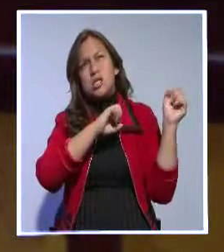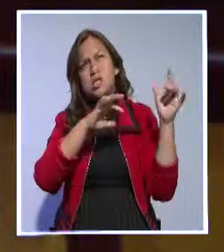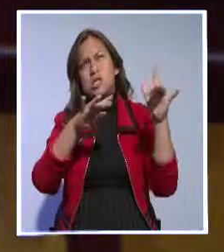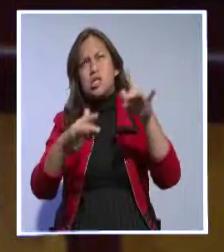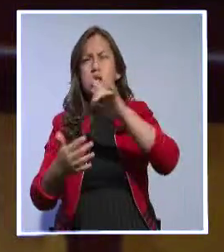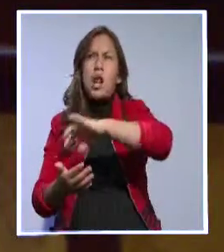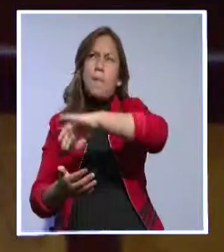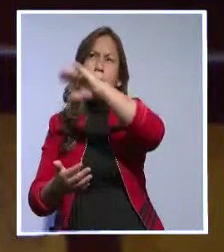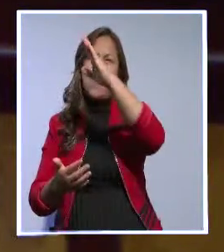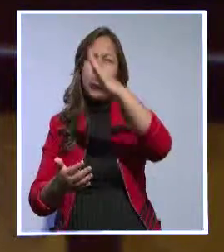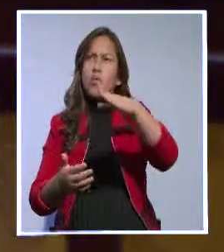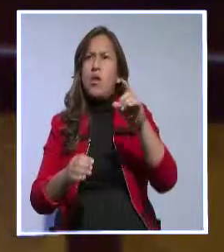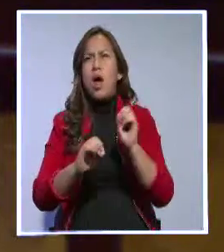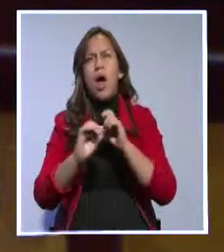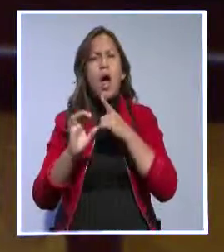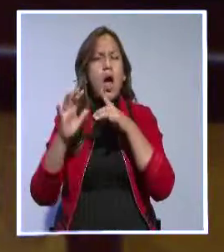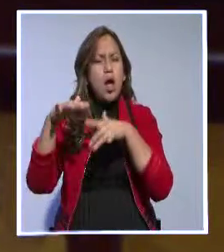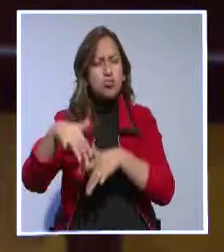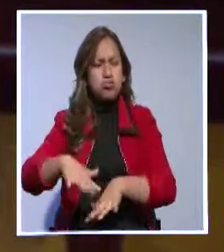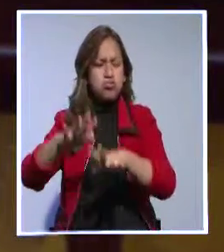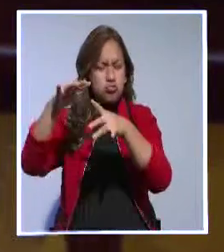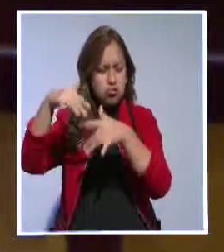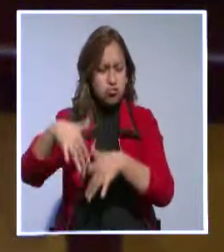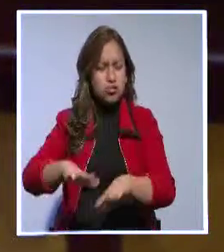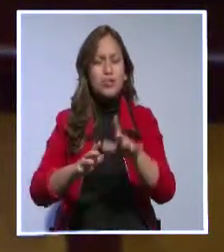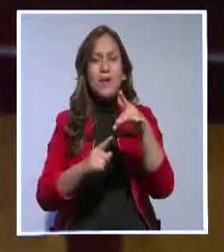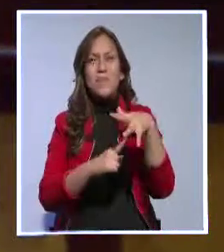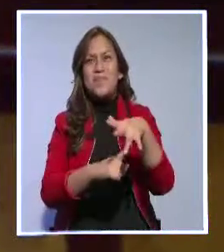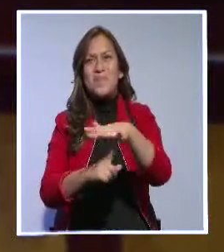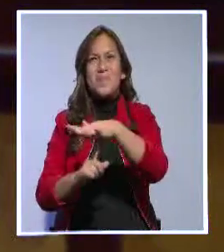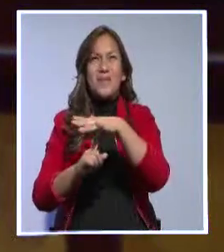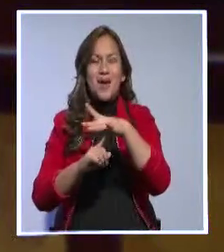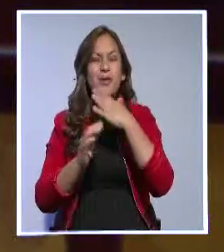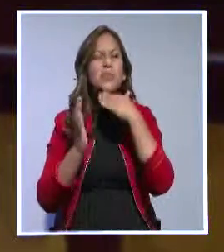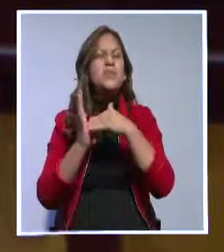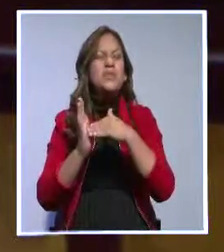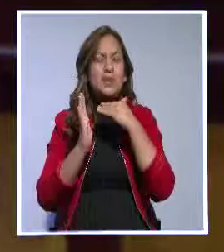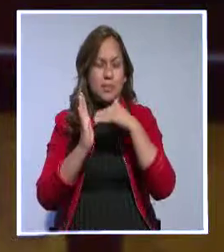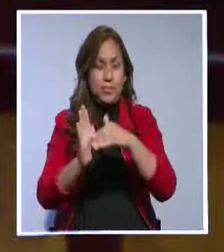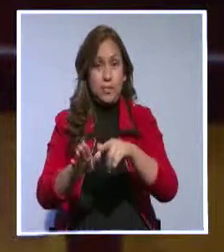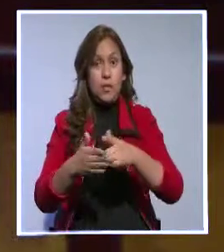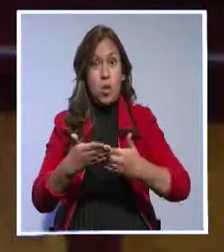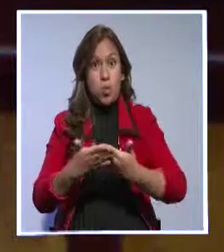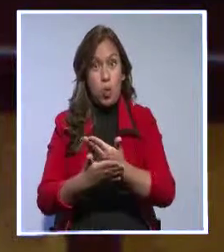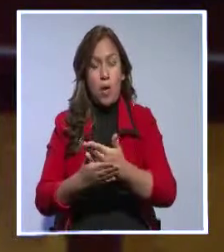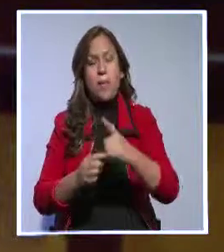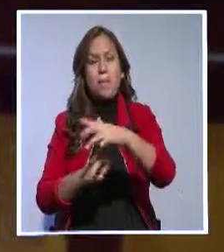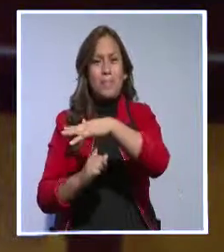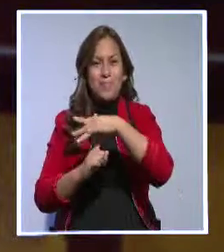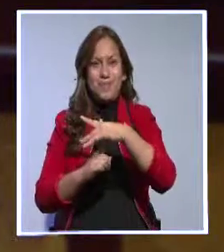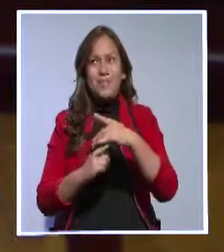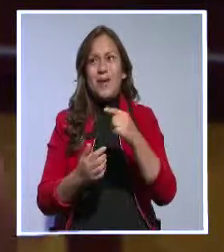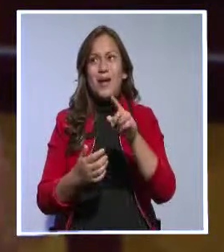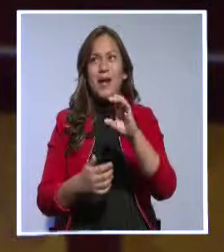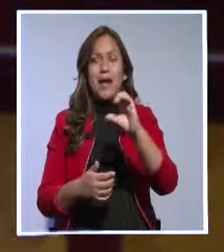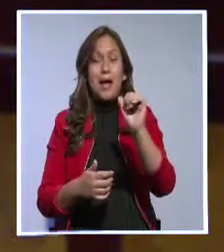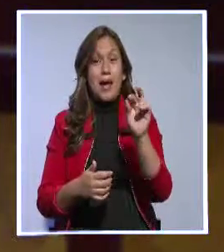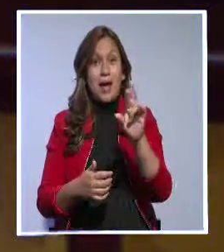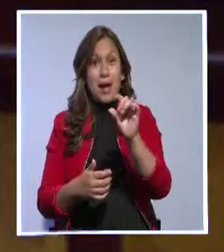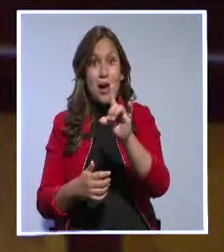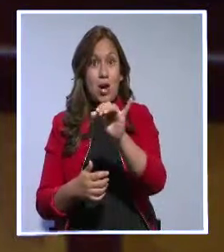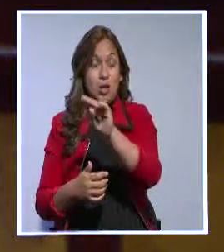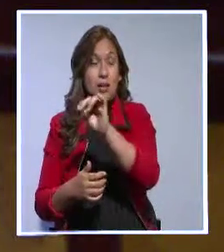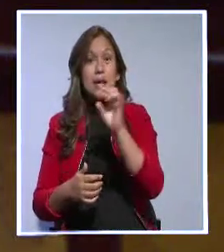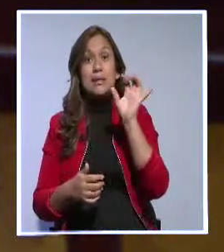montañas las cascadas los ríos los parques sólo proponerles un ejemplo en la nueva carolina asistieron durante estos